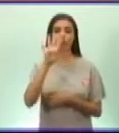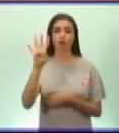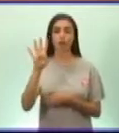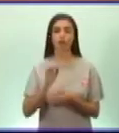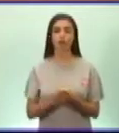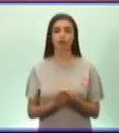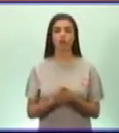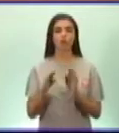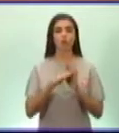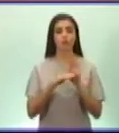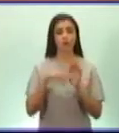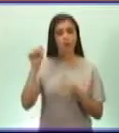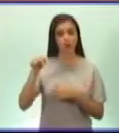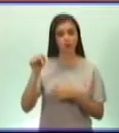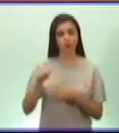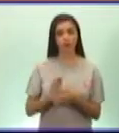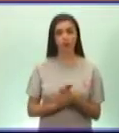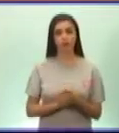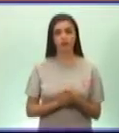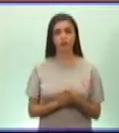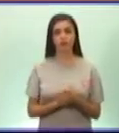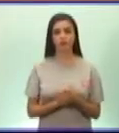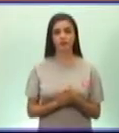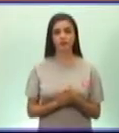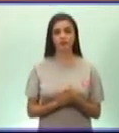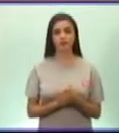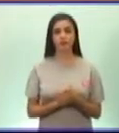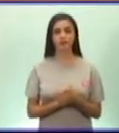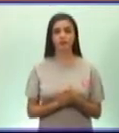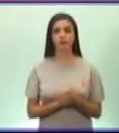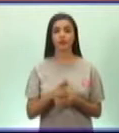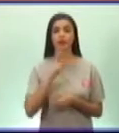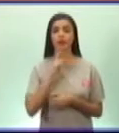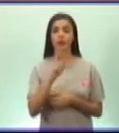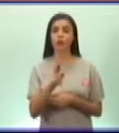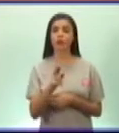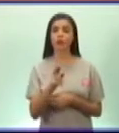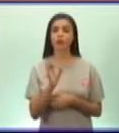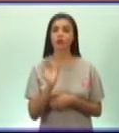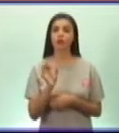del programa actual. Por tanto, vamos a estarle dando respuesta también